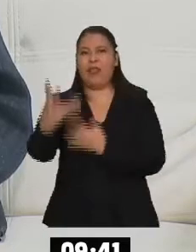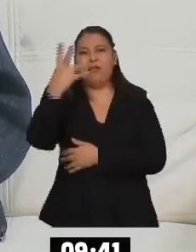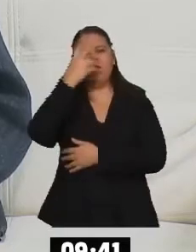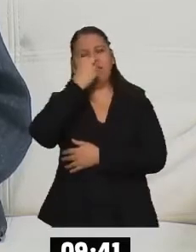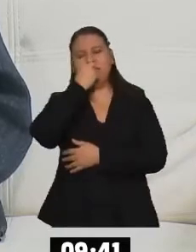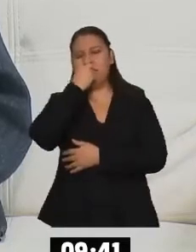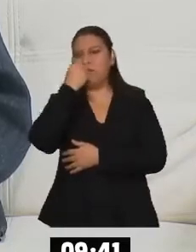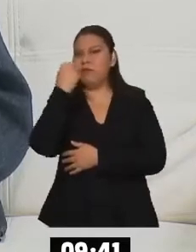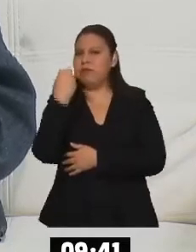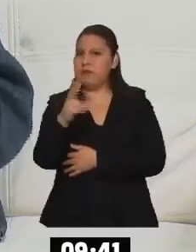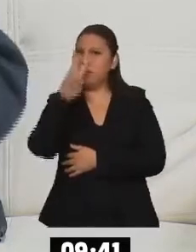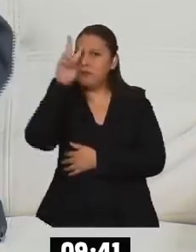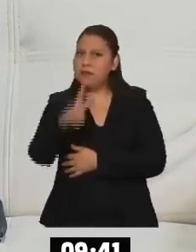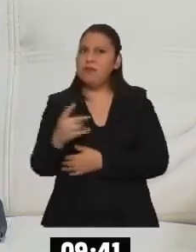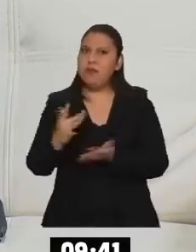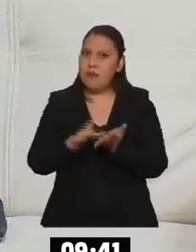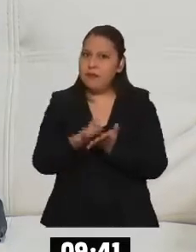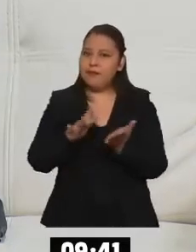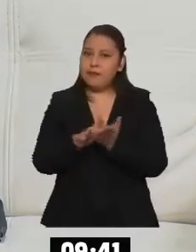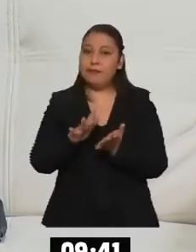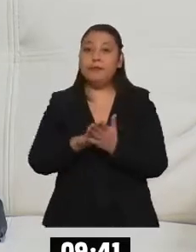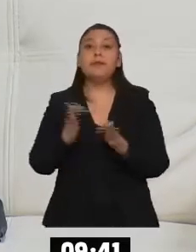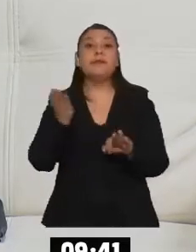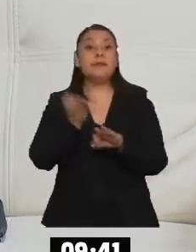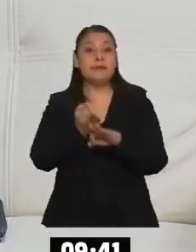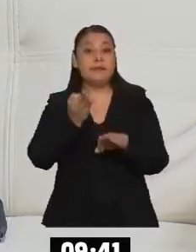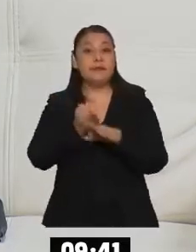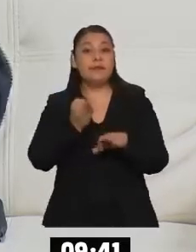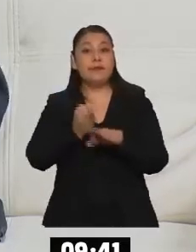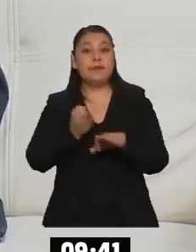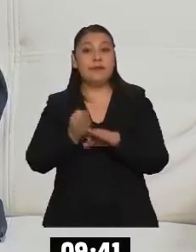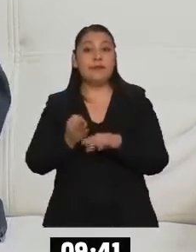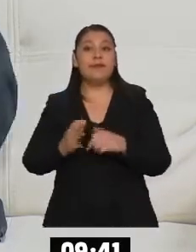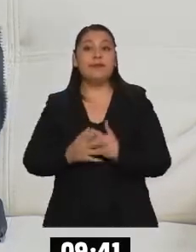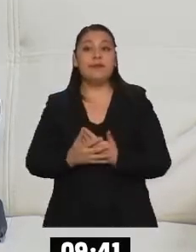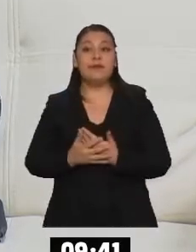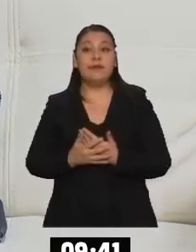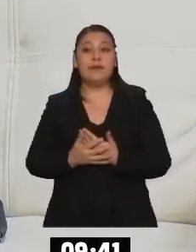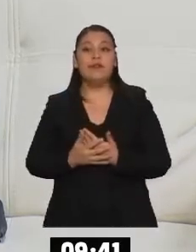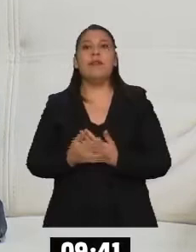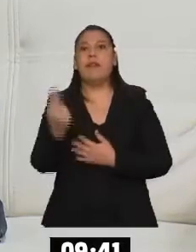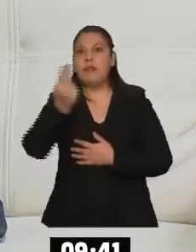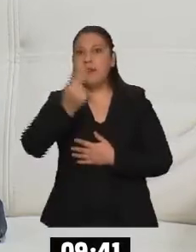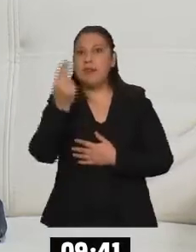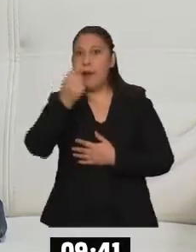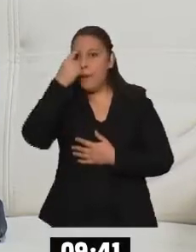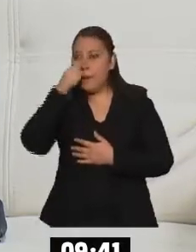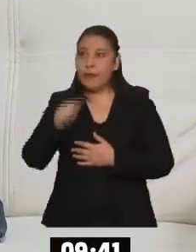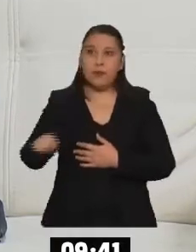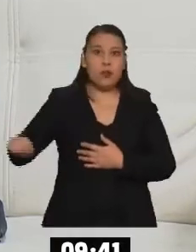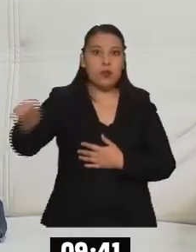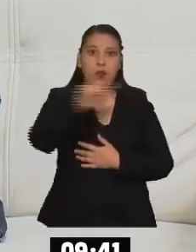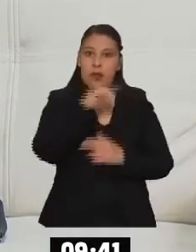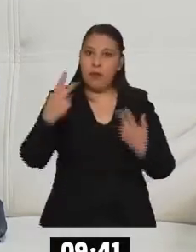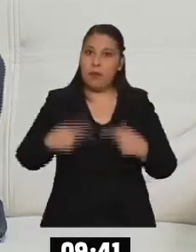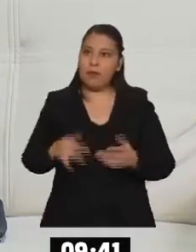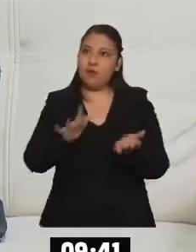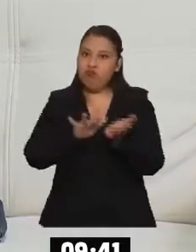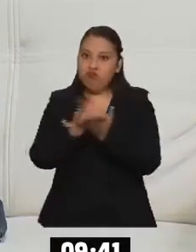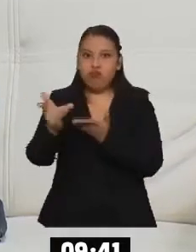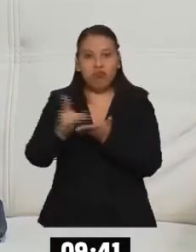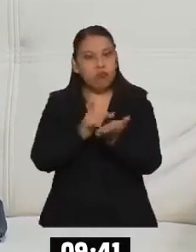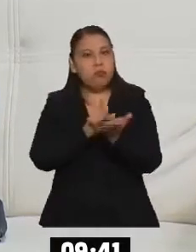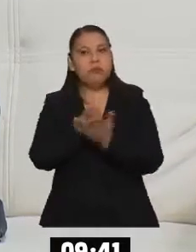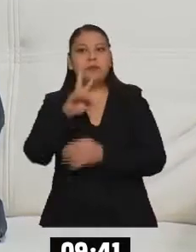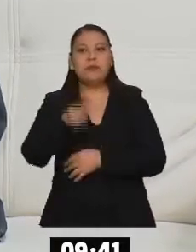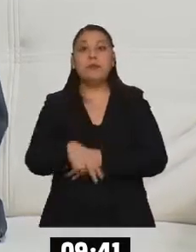y que tiene en este momento la necesidad de que todos no entremos e imaginen ustedes que en la ciudad